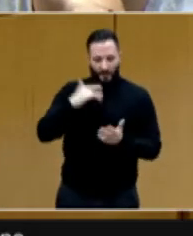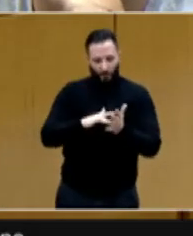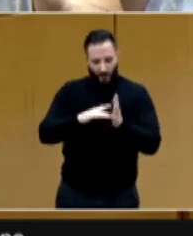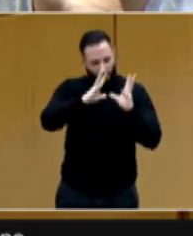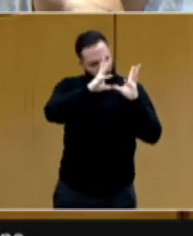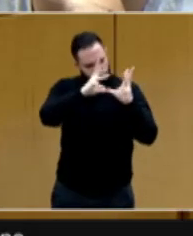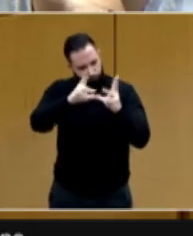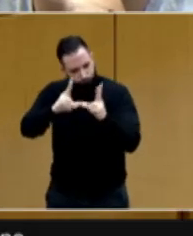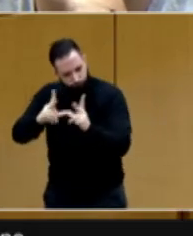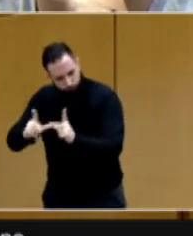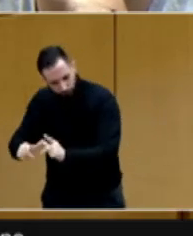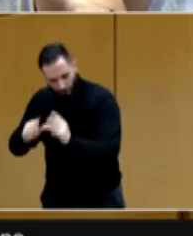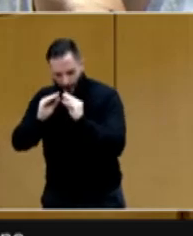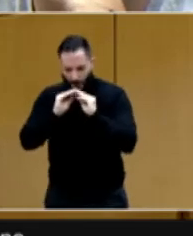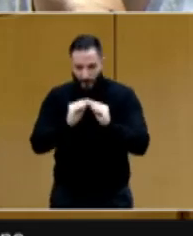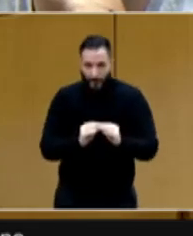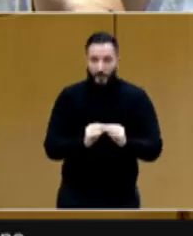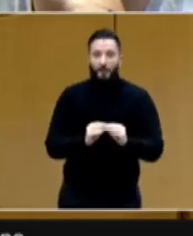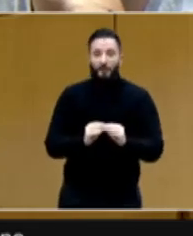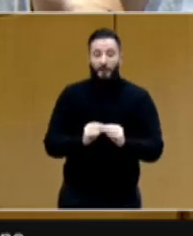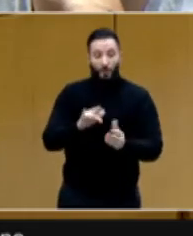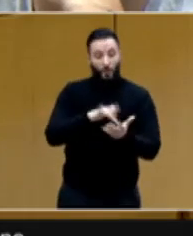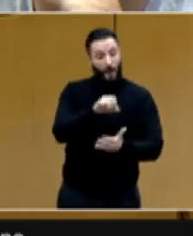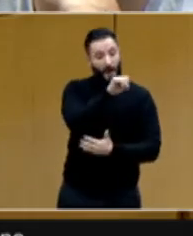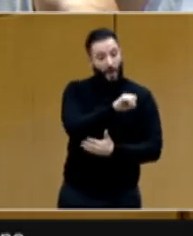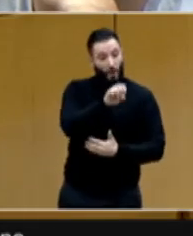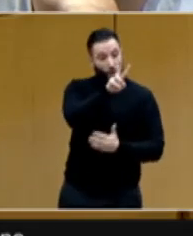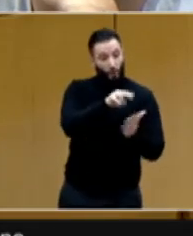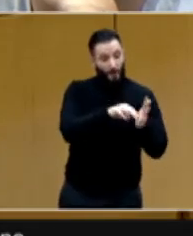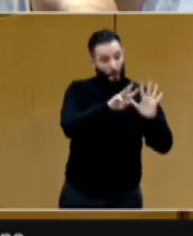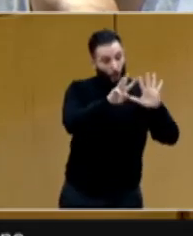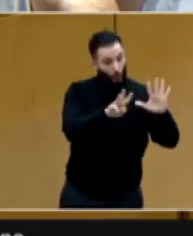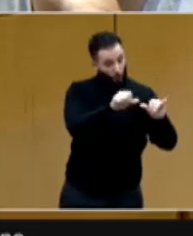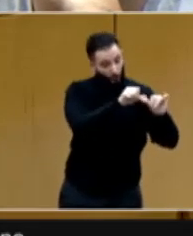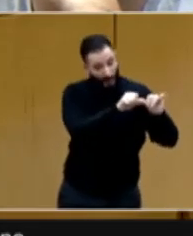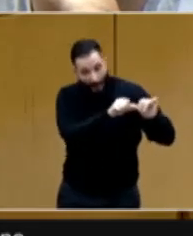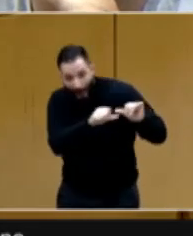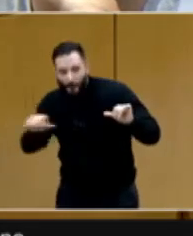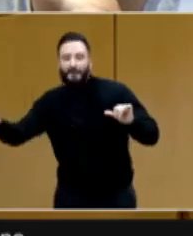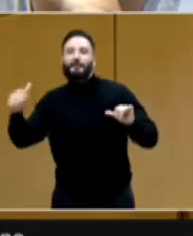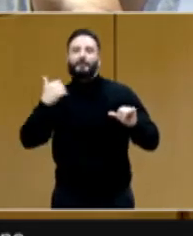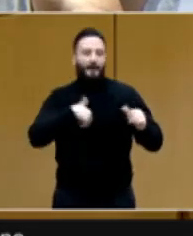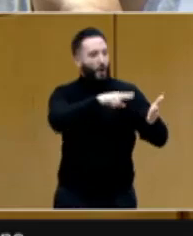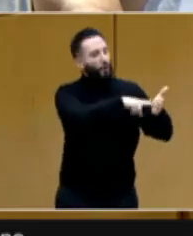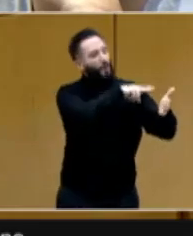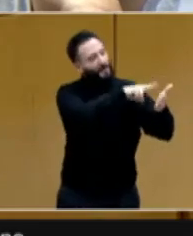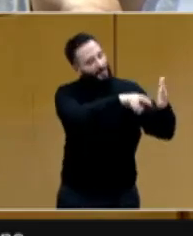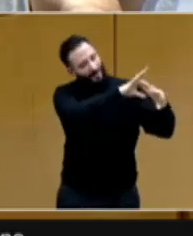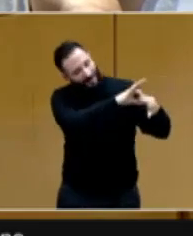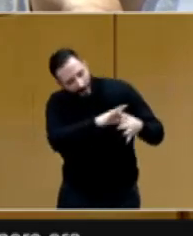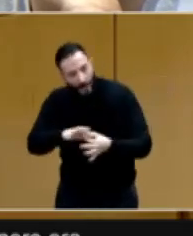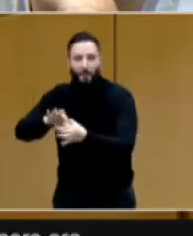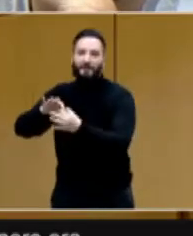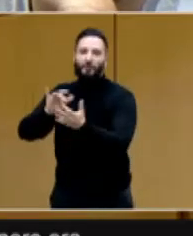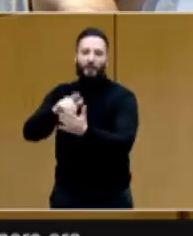era ya Y desde 2008 O sea ya hay sentencias que hablan de esta convención pero